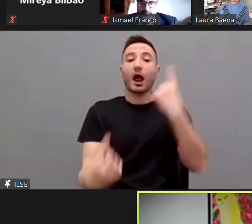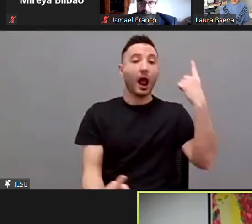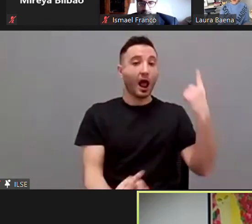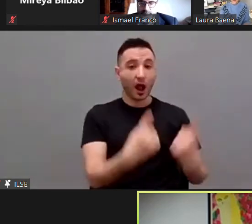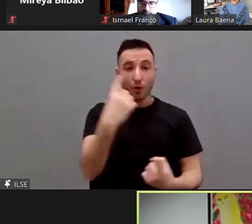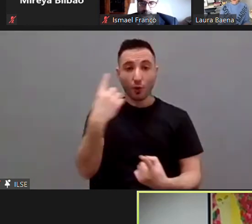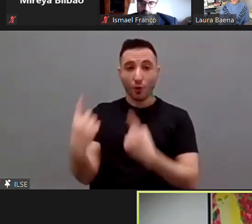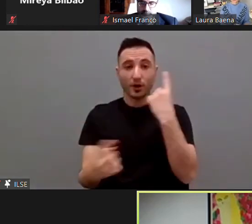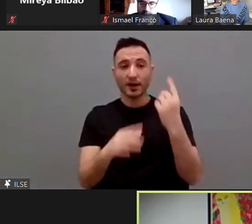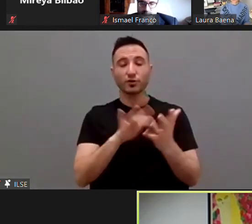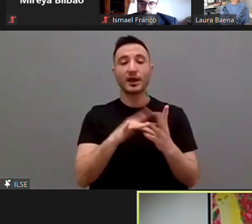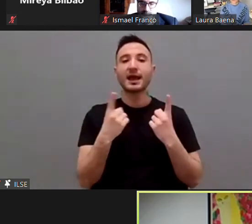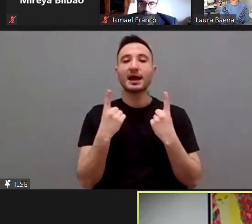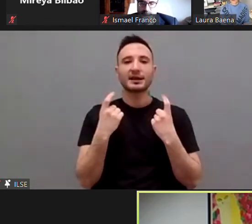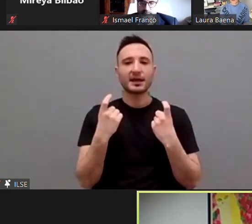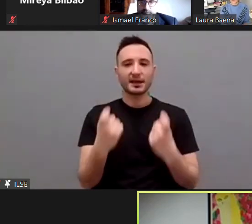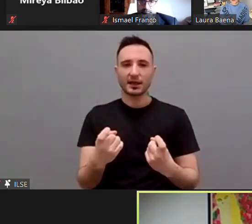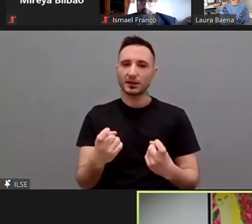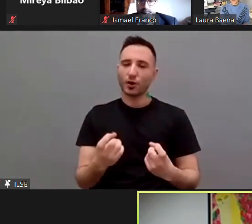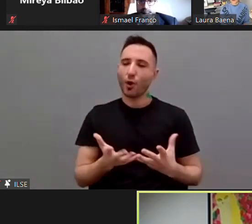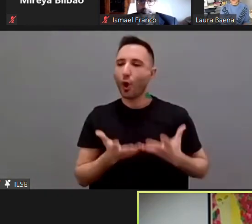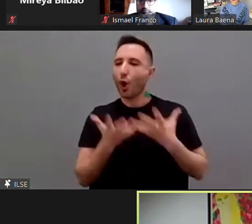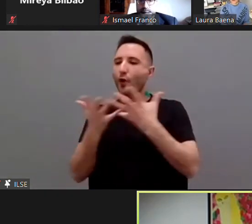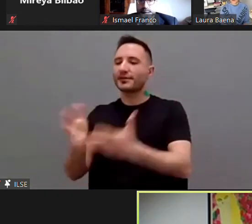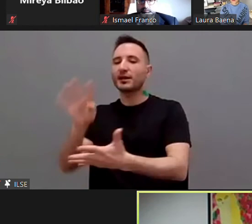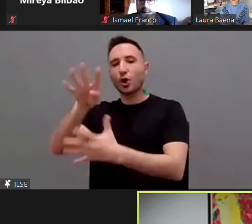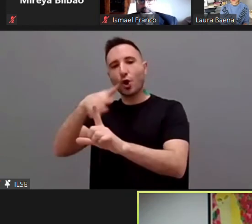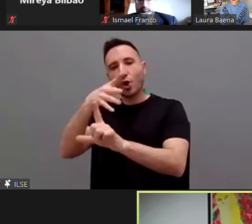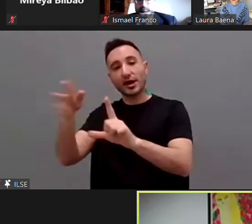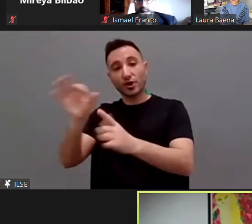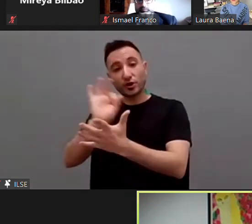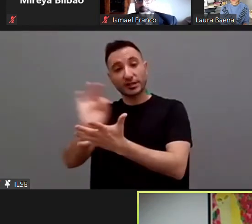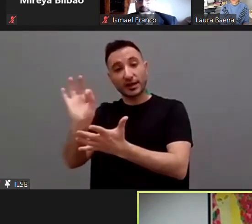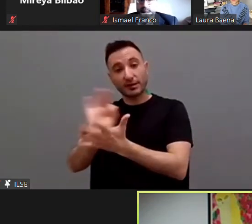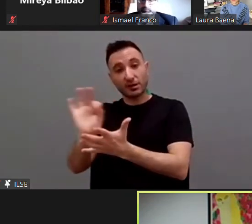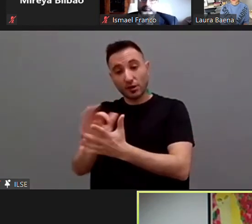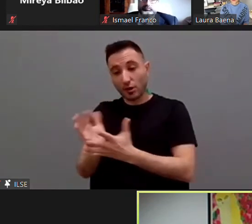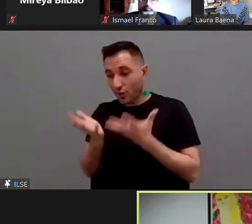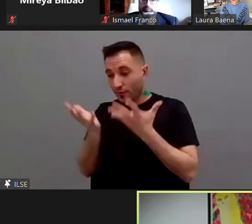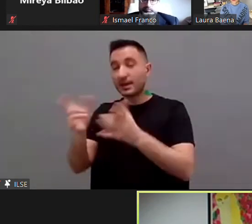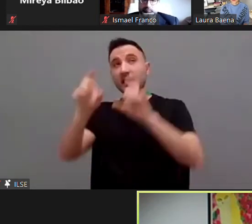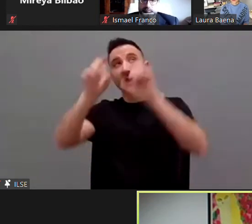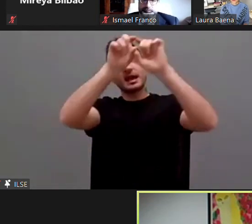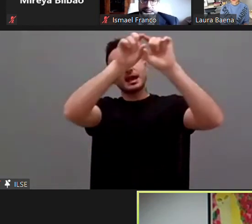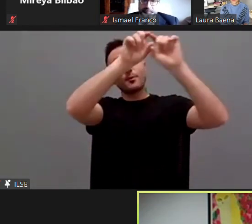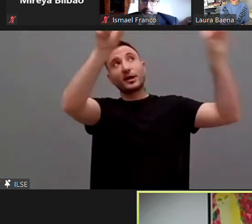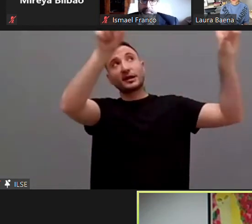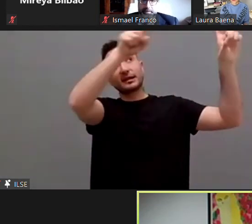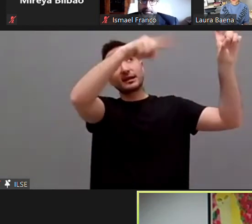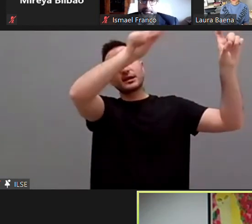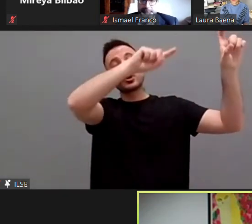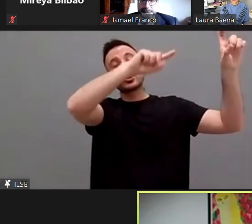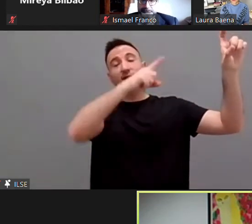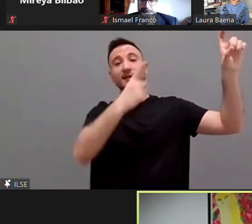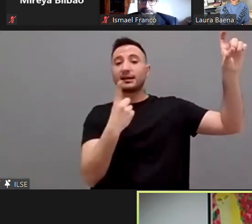necesario garantizar un horario de servicio y ahí el empresario, lógicamente, el empleador tiene